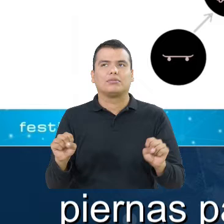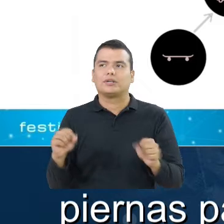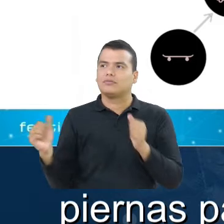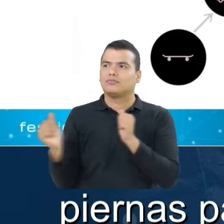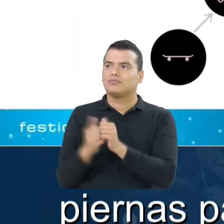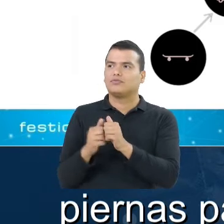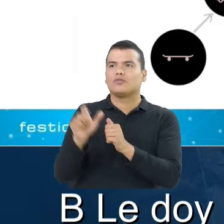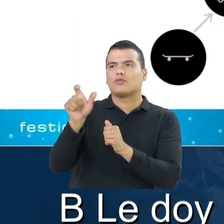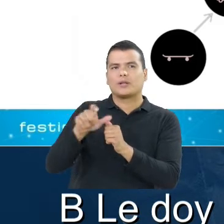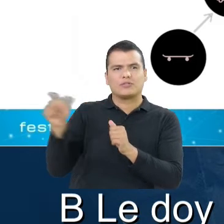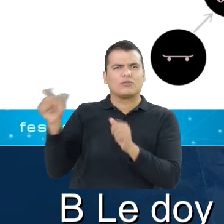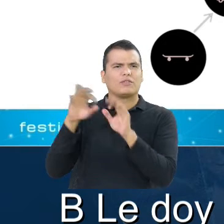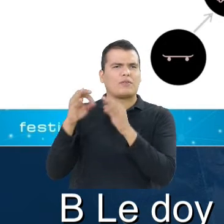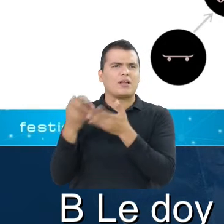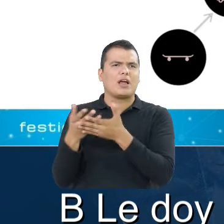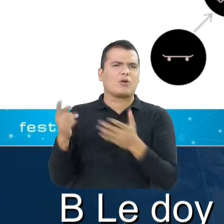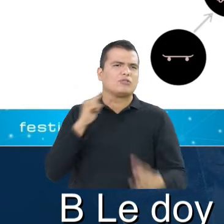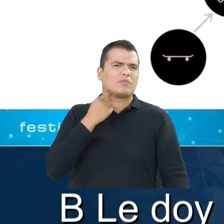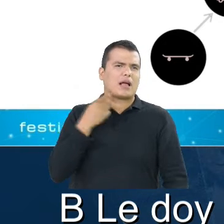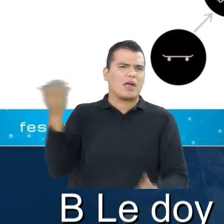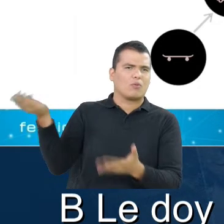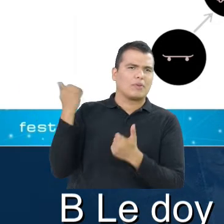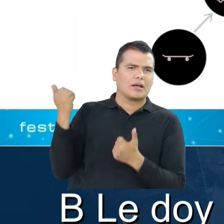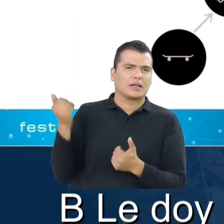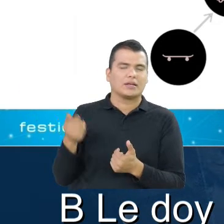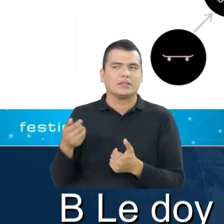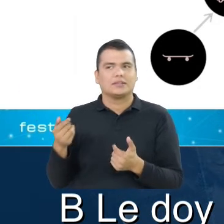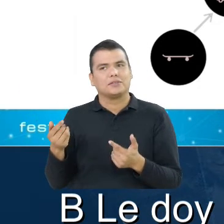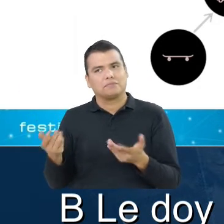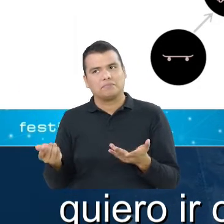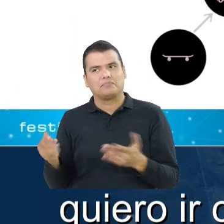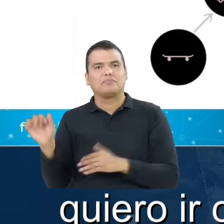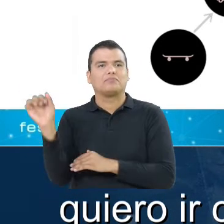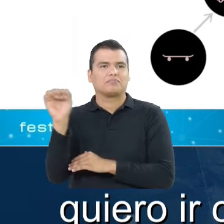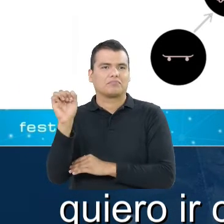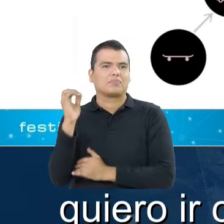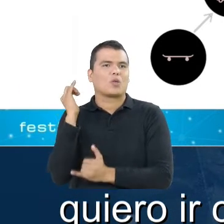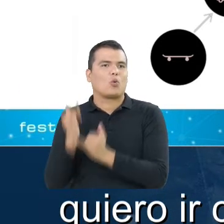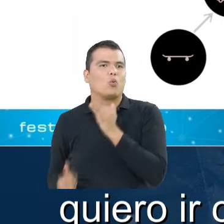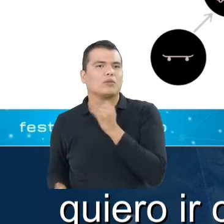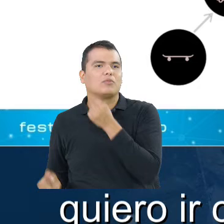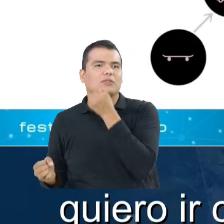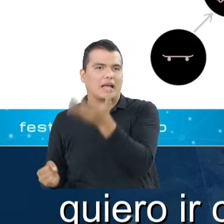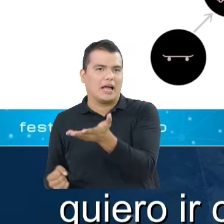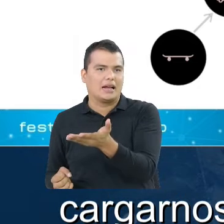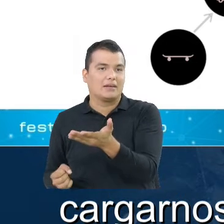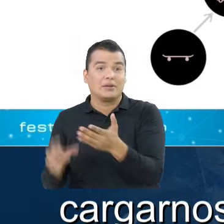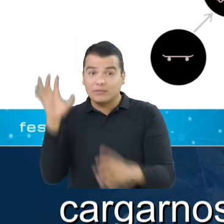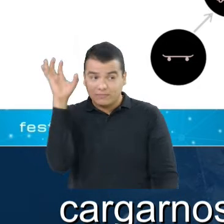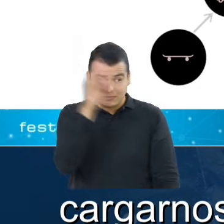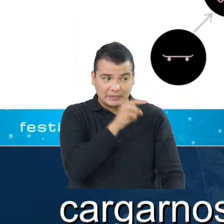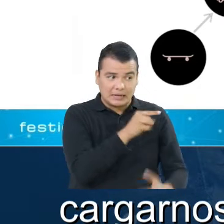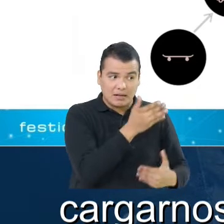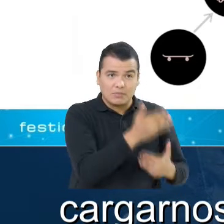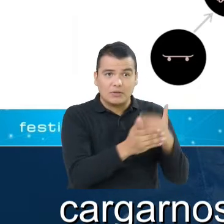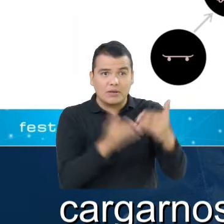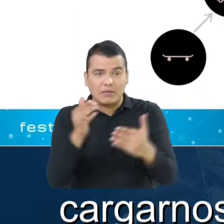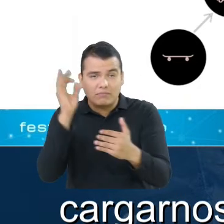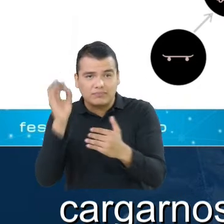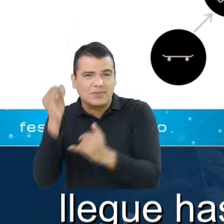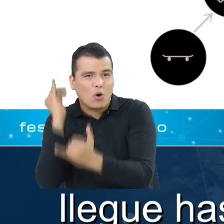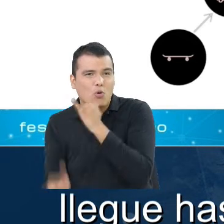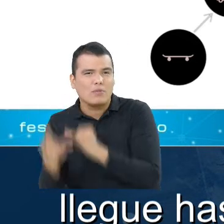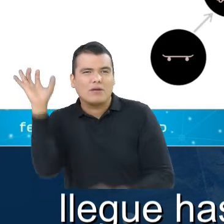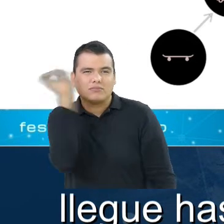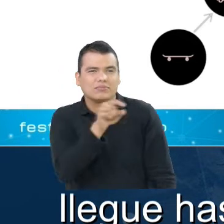quiero también cargar, no sé, el mercado, cosas por el estilo. Llegué hasta el carro. Pero me di cuenta en el proceso qué es lo que